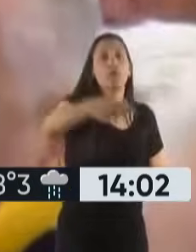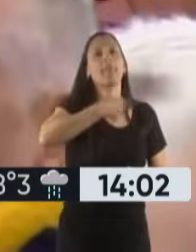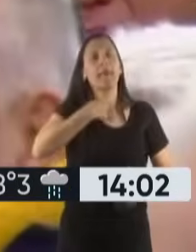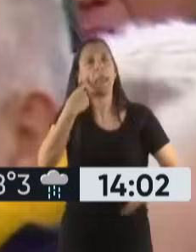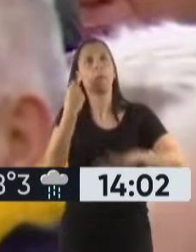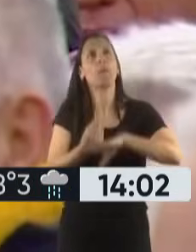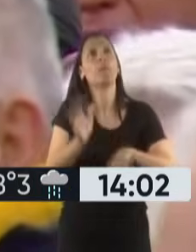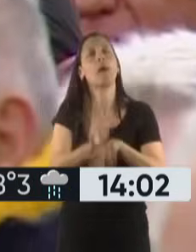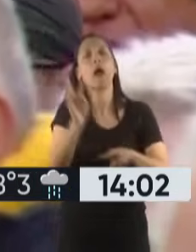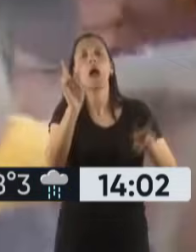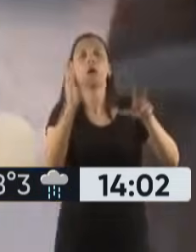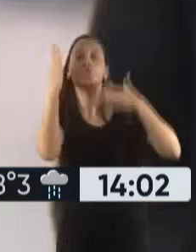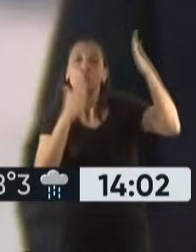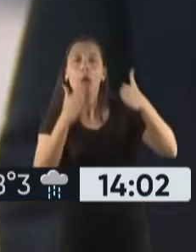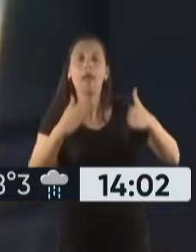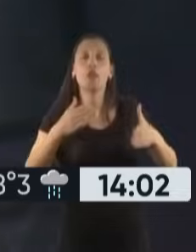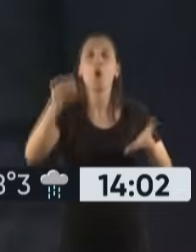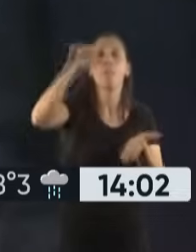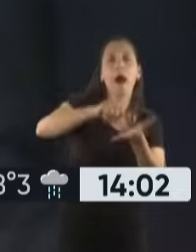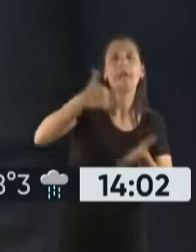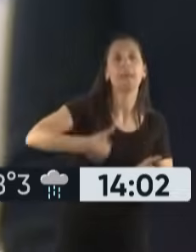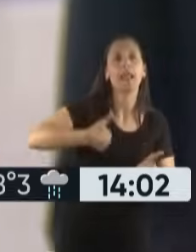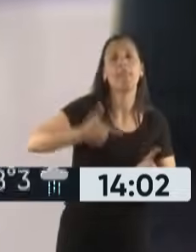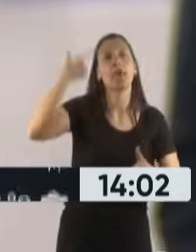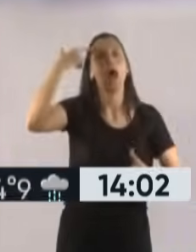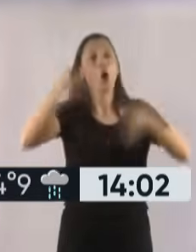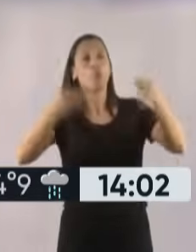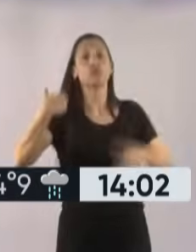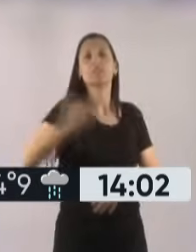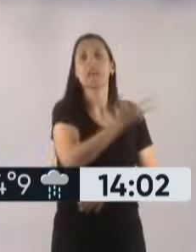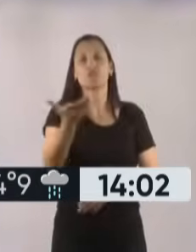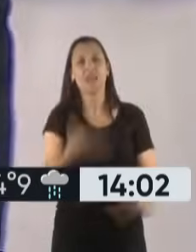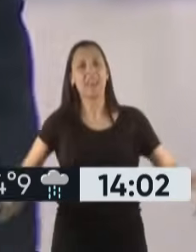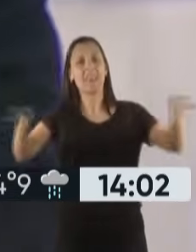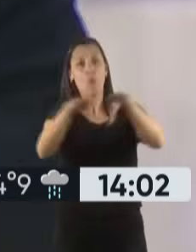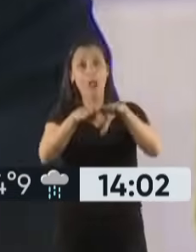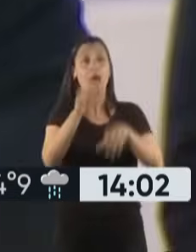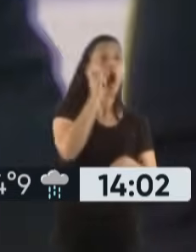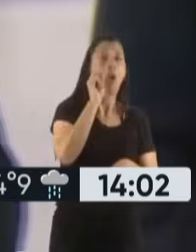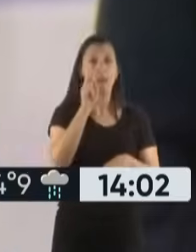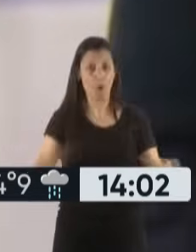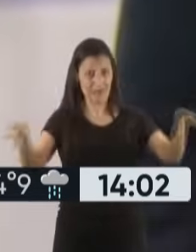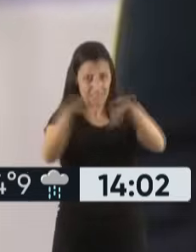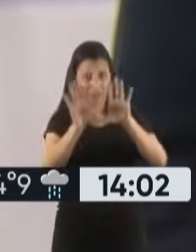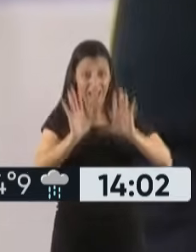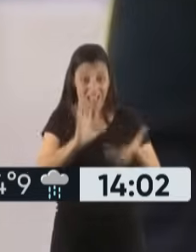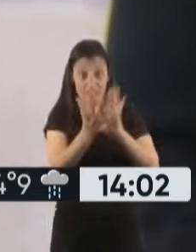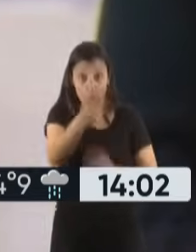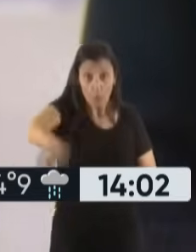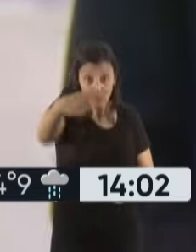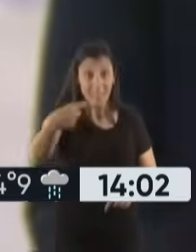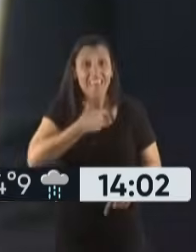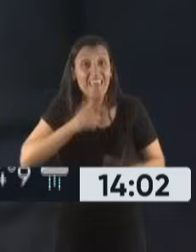país con justicia social, con igualdad para las mujeres, si ustedes quieren vivir en